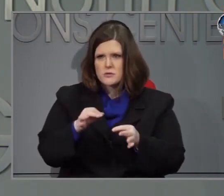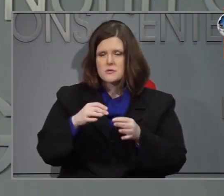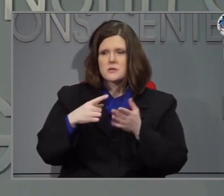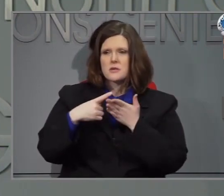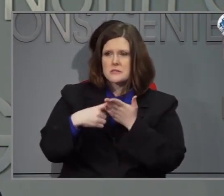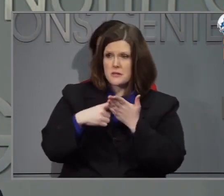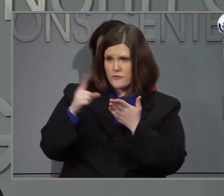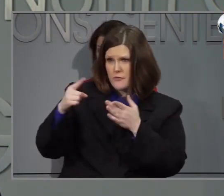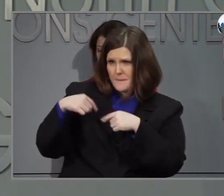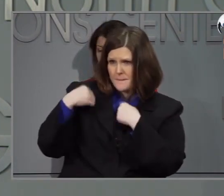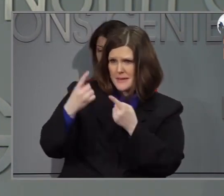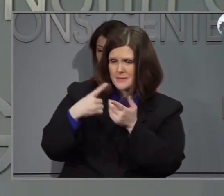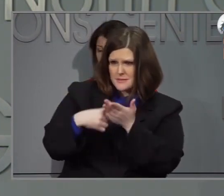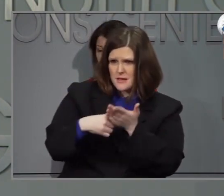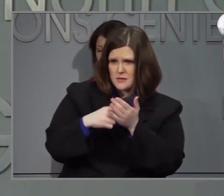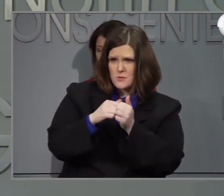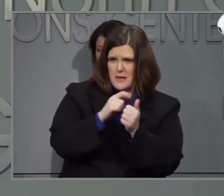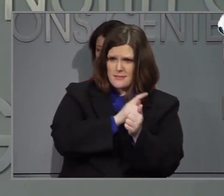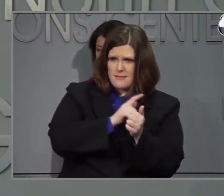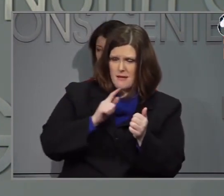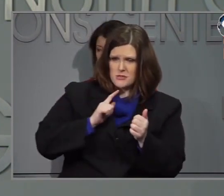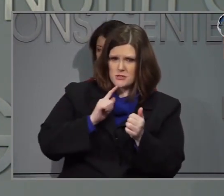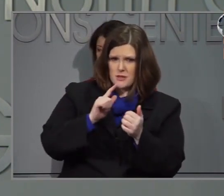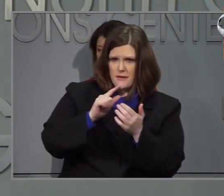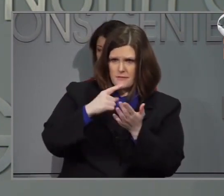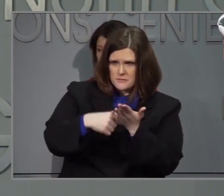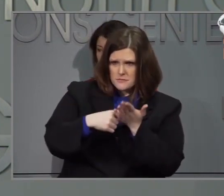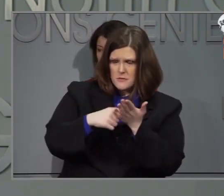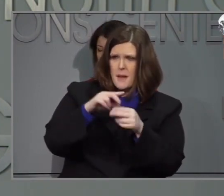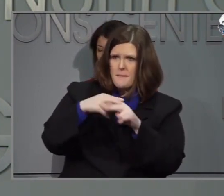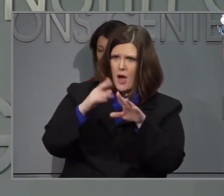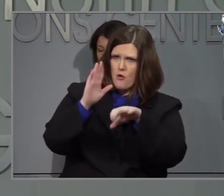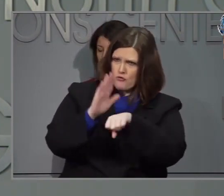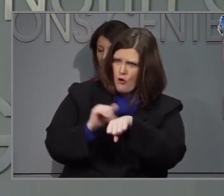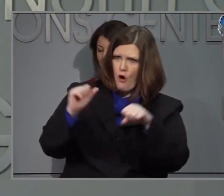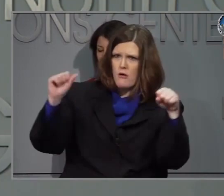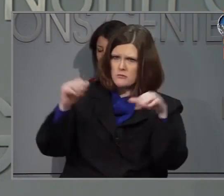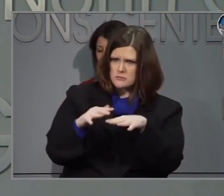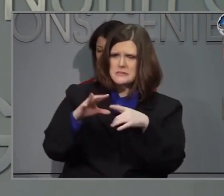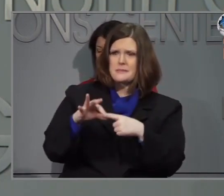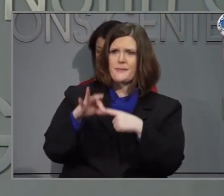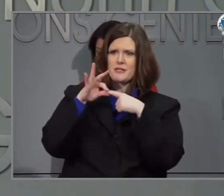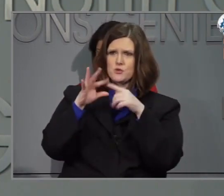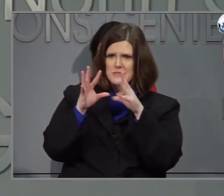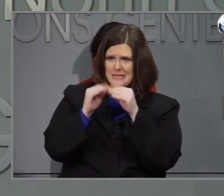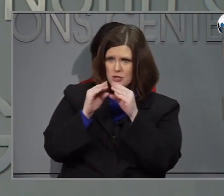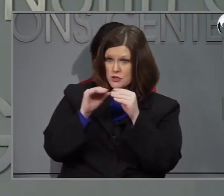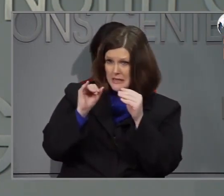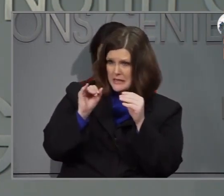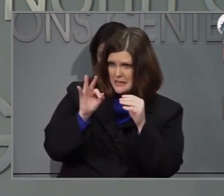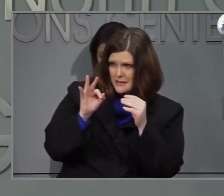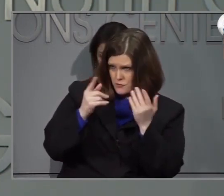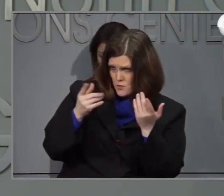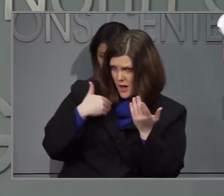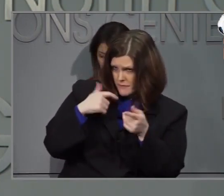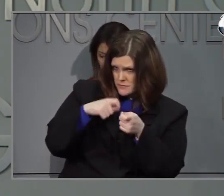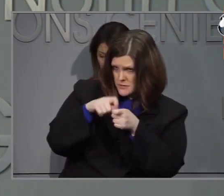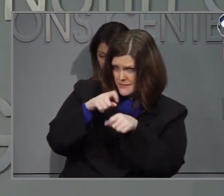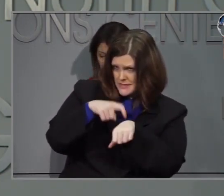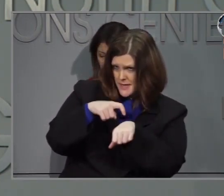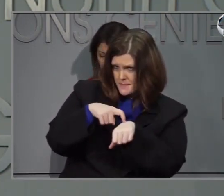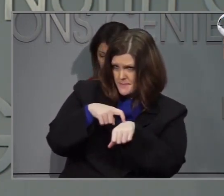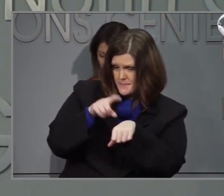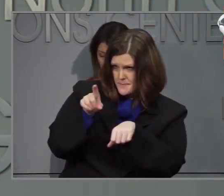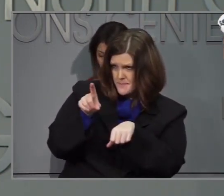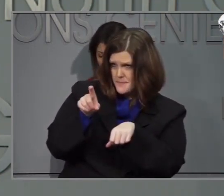ha tenido conversaciones con los líderes líderes para tener una sesión especial y tenemos un